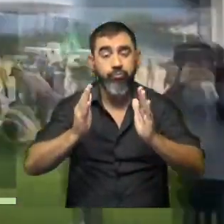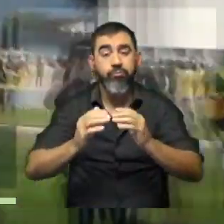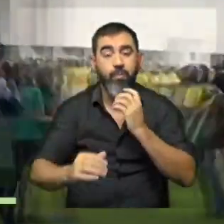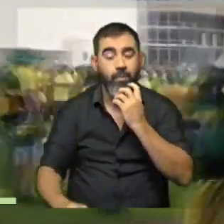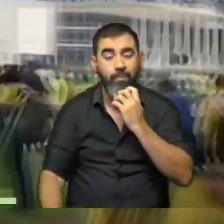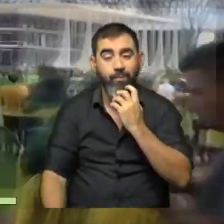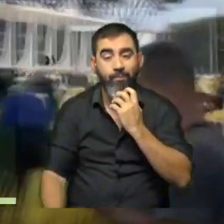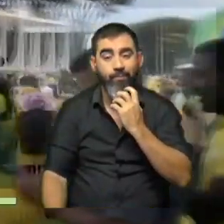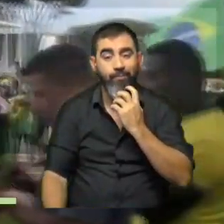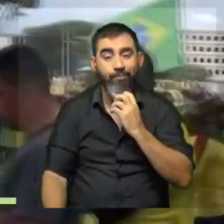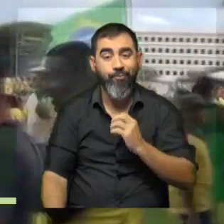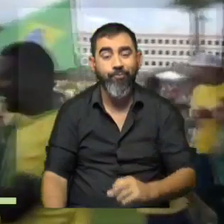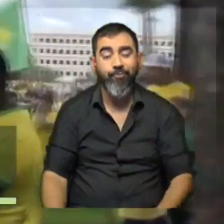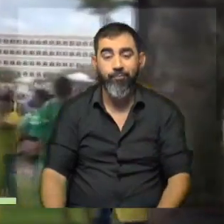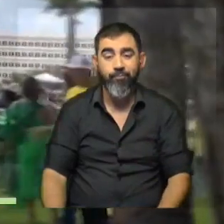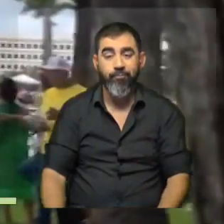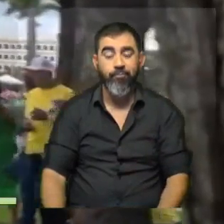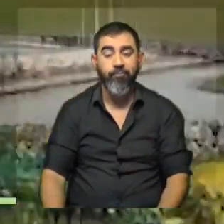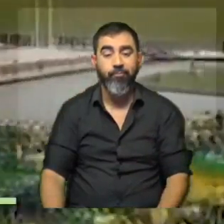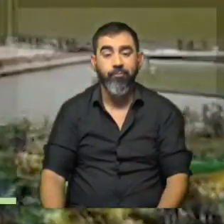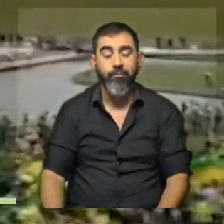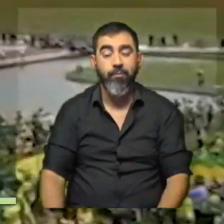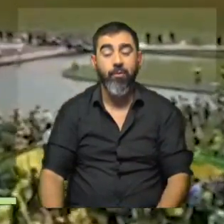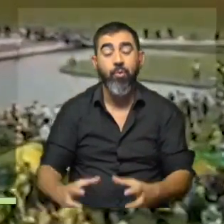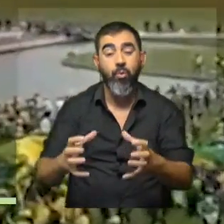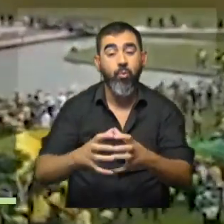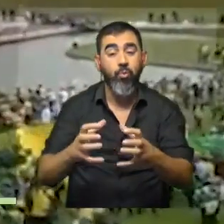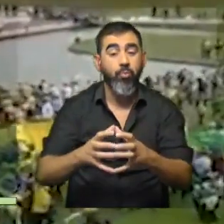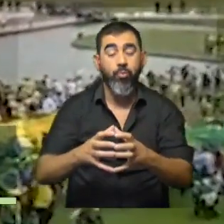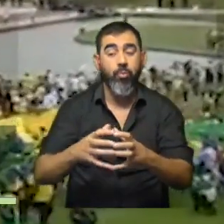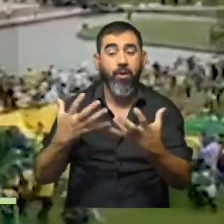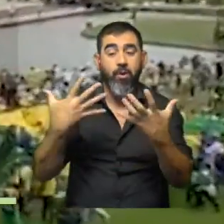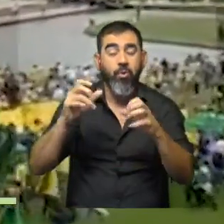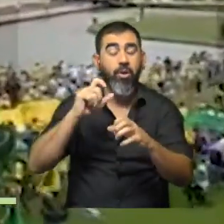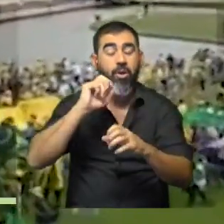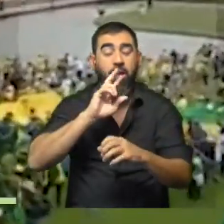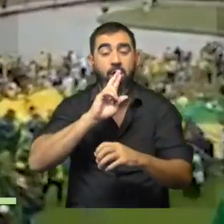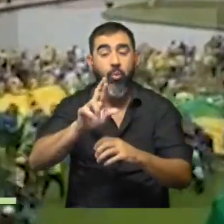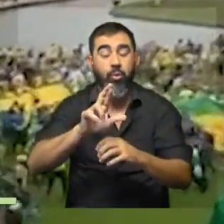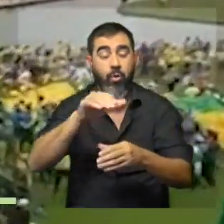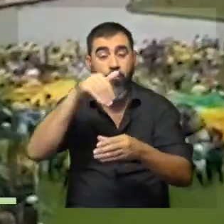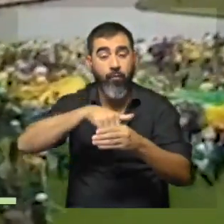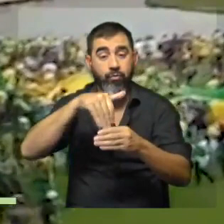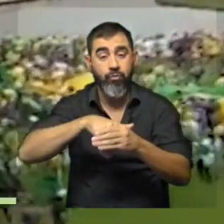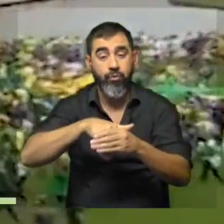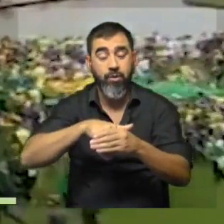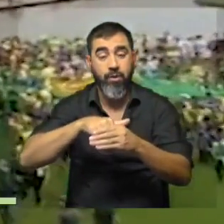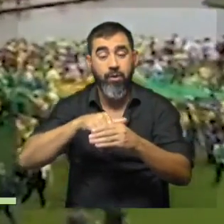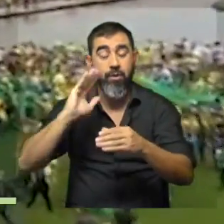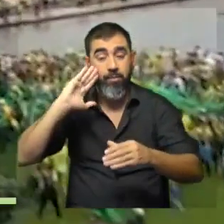negación sobre el resultado de las elecciones para presidente de Brasil octubre golpistas